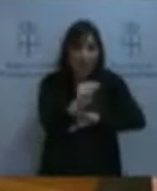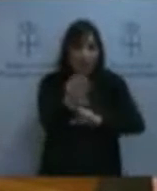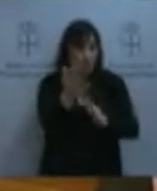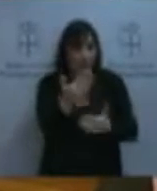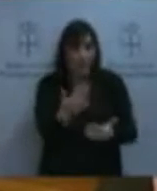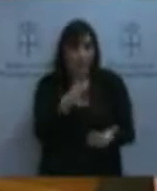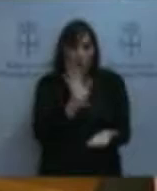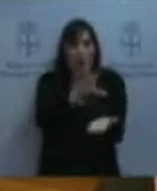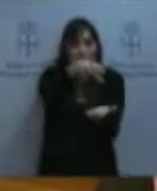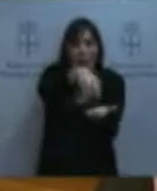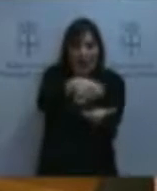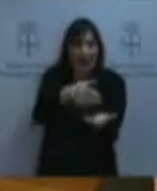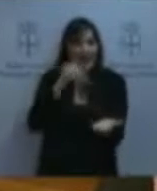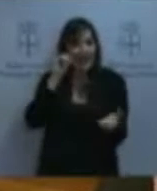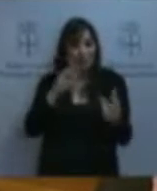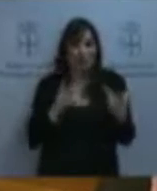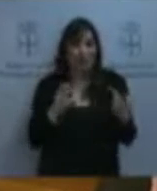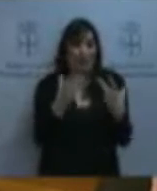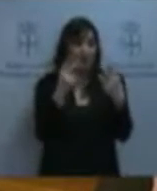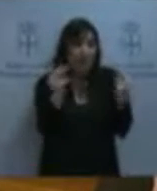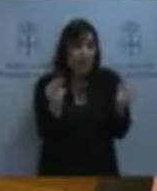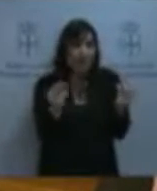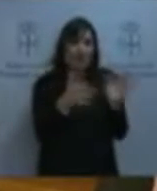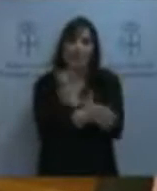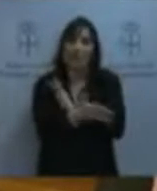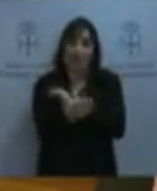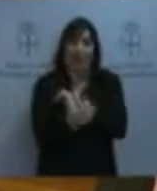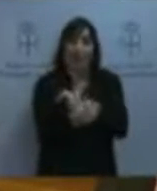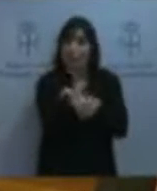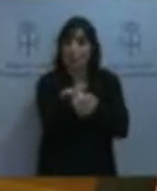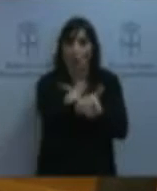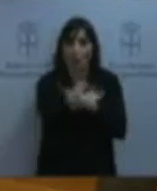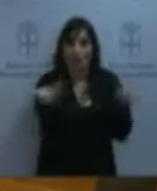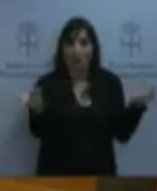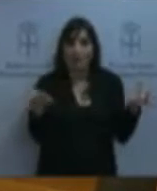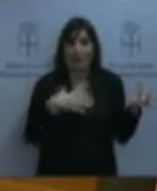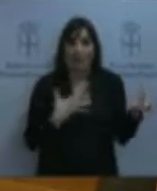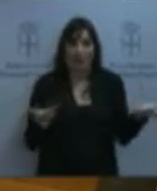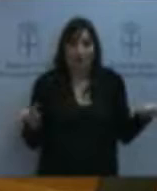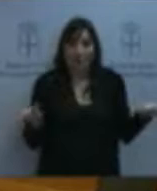Germoplasma, descuidamos el futuro que dejamos a nuestros hijos. Descuido de este Gobierno